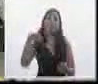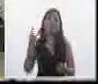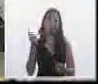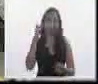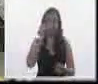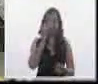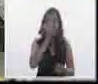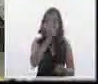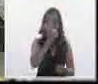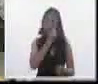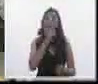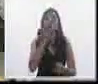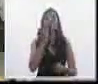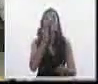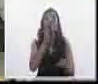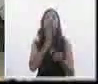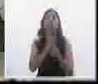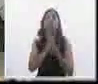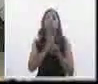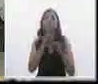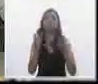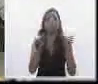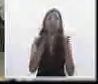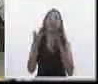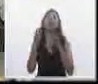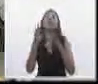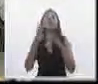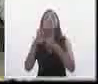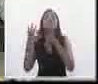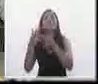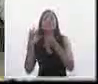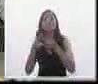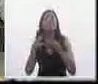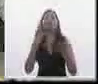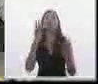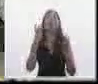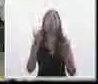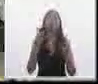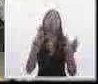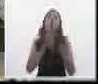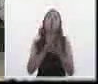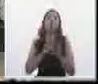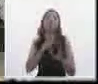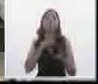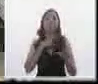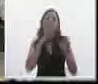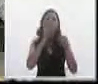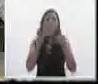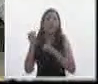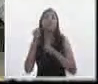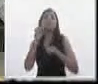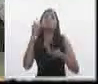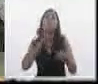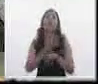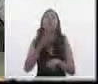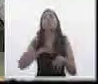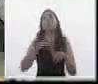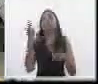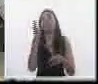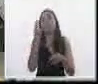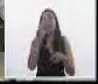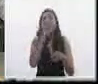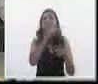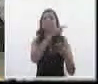ciego y nos está entre corte pues manifestando Cuáles son las posturas Cuáles son las vivencias y cuáles son las necesidades de este